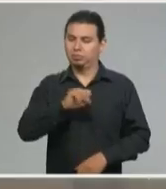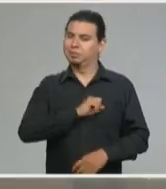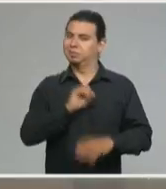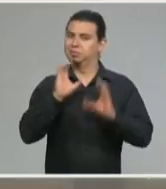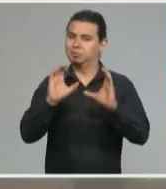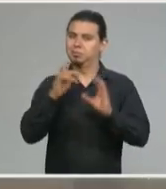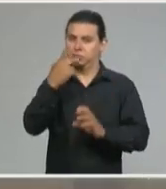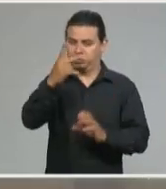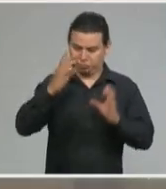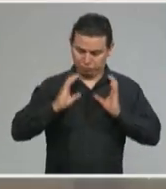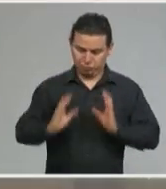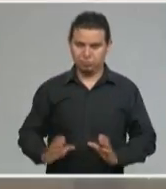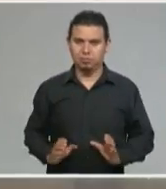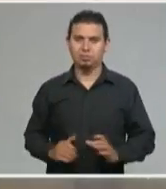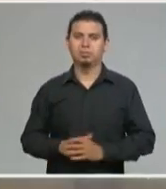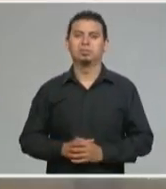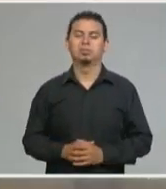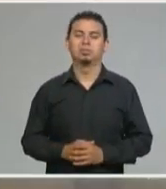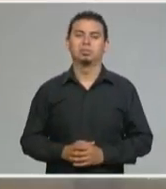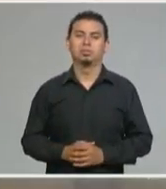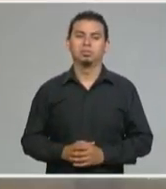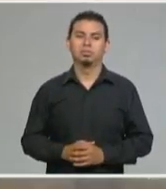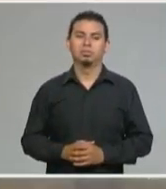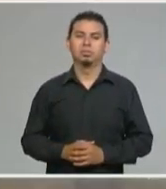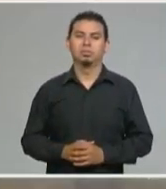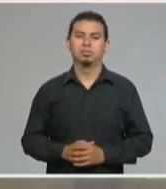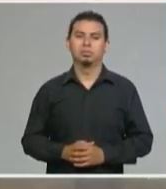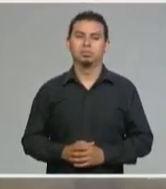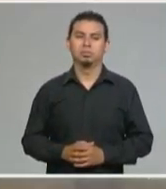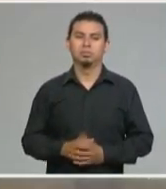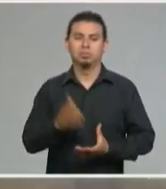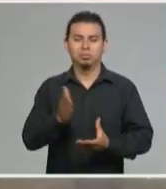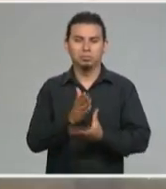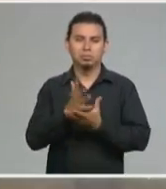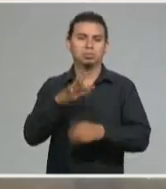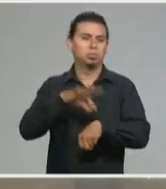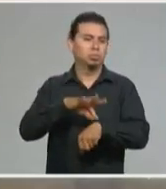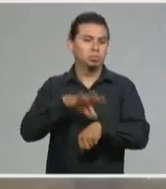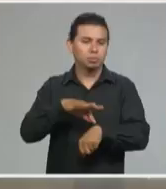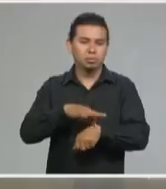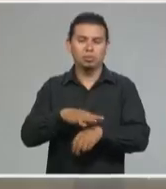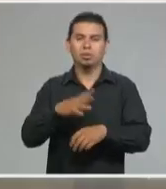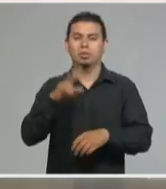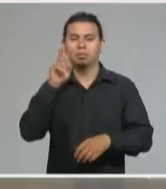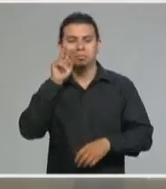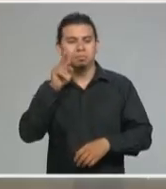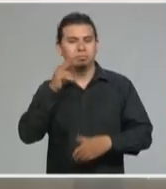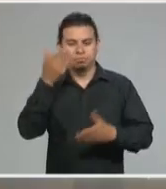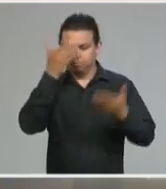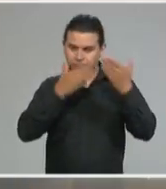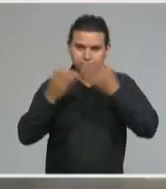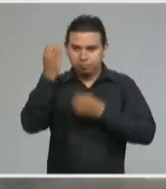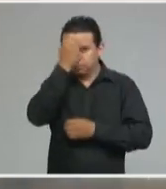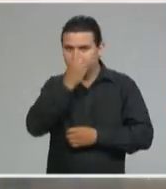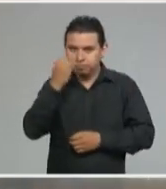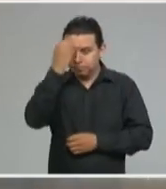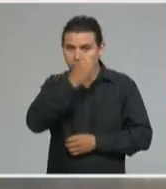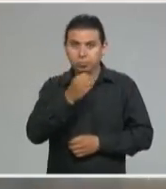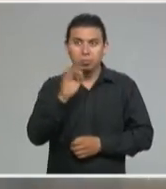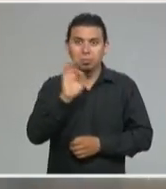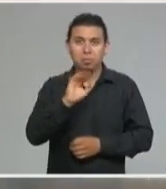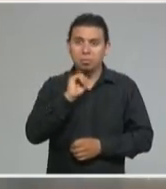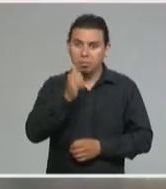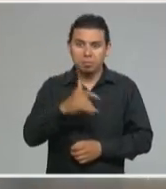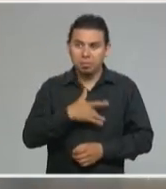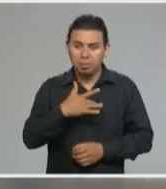cuerpo, y notifique, revísese, vaya con un médico, hágase un chequeo de vez en cuando. Si no tiene para hacerlo